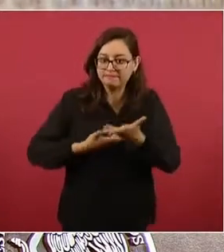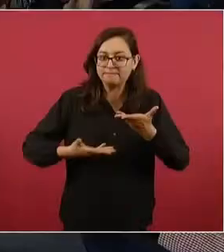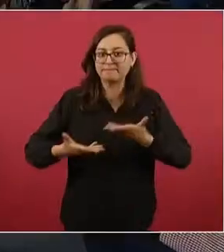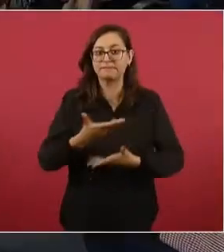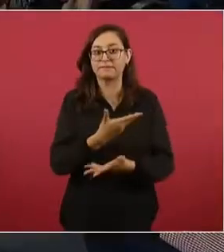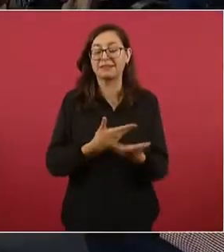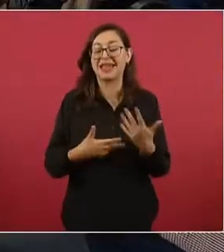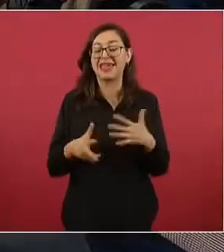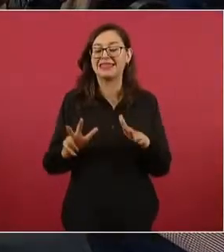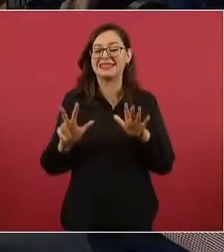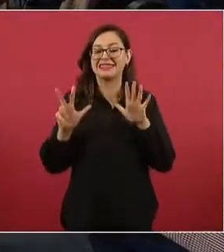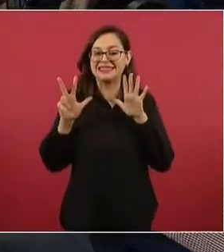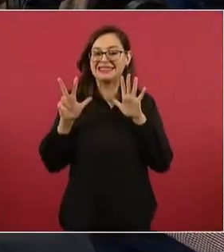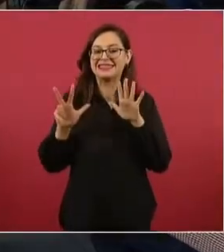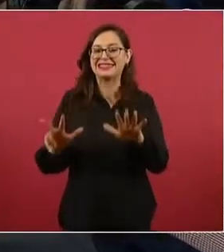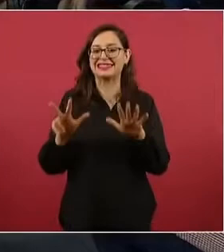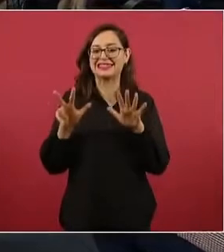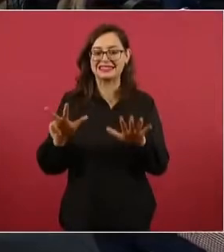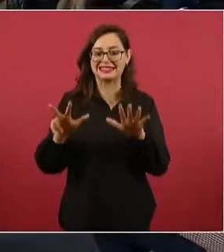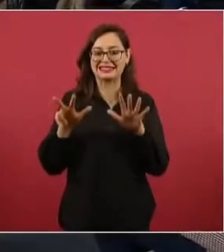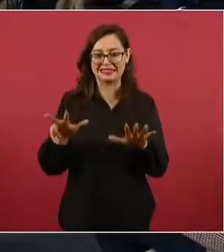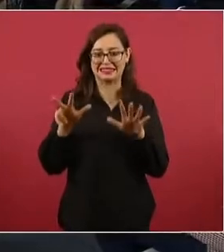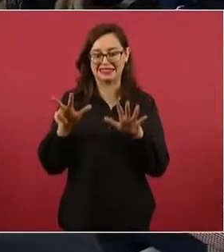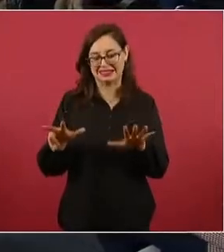a 18